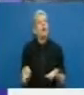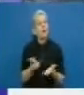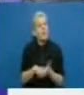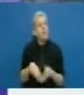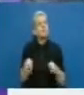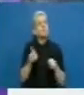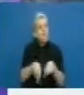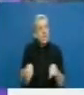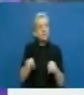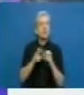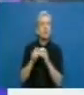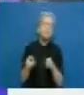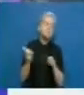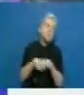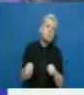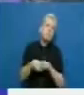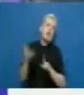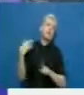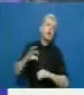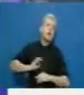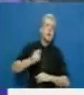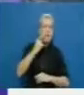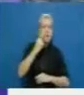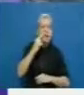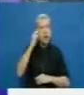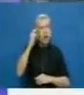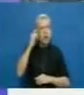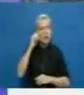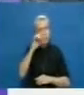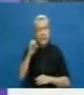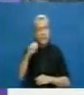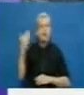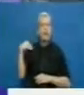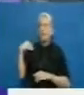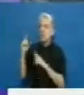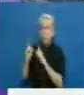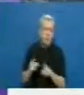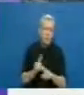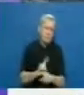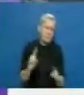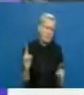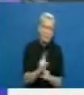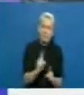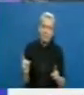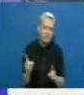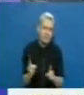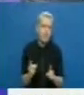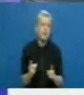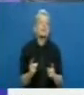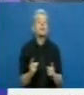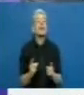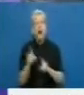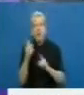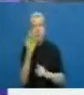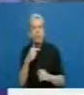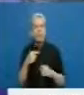se discutía a principios de la década del 70, aunque a algunos les guste volver a esa etapa para seguir discutiendo algunas cosas añejas. Lo cierto es que en